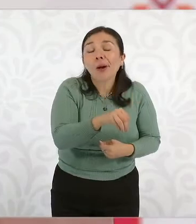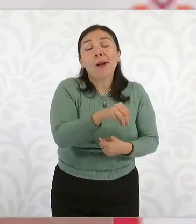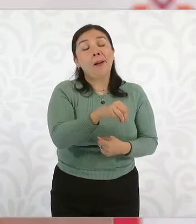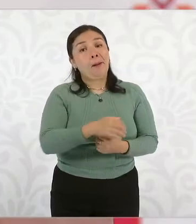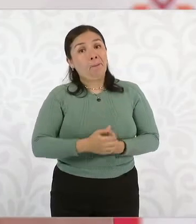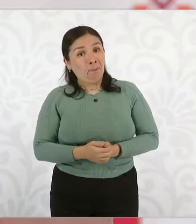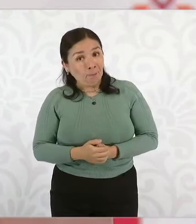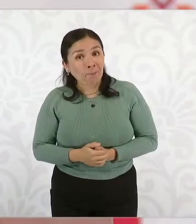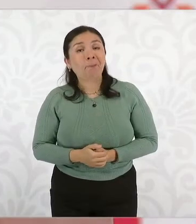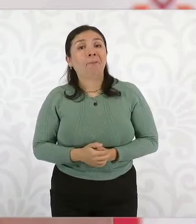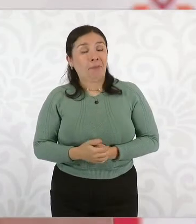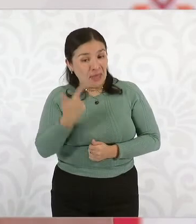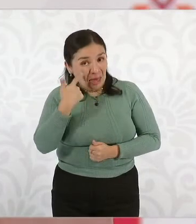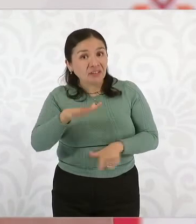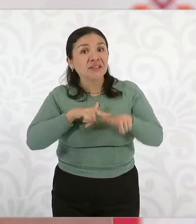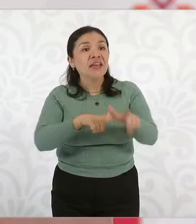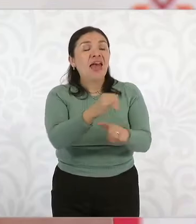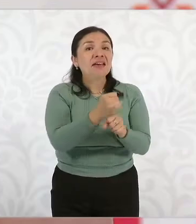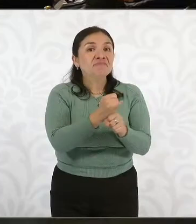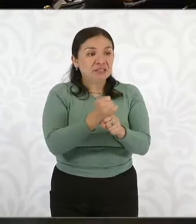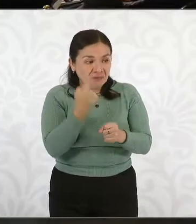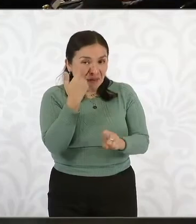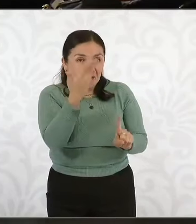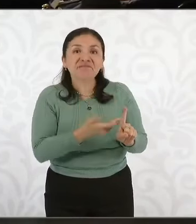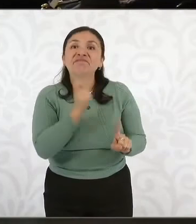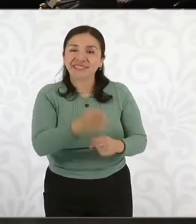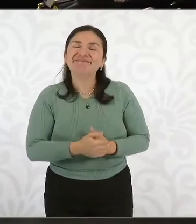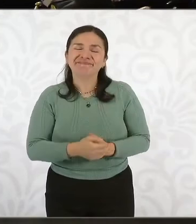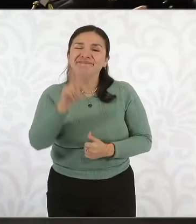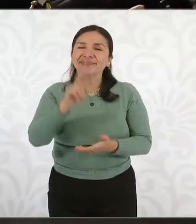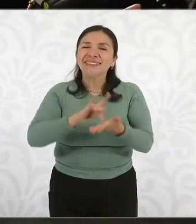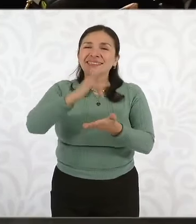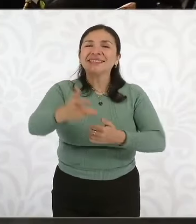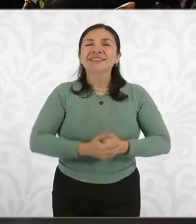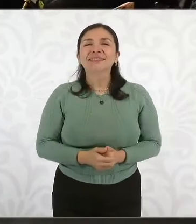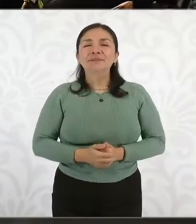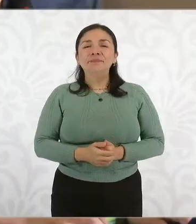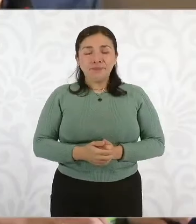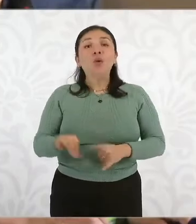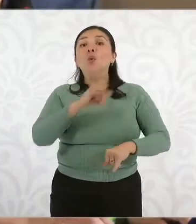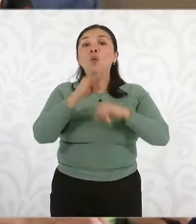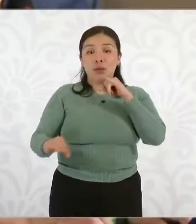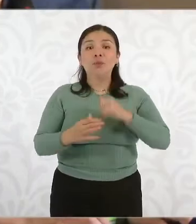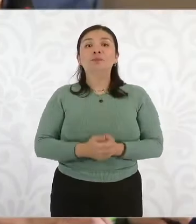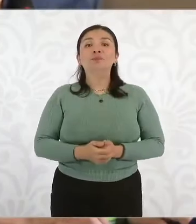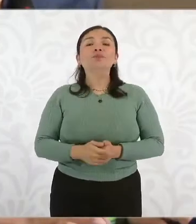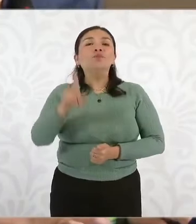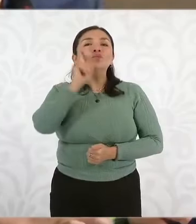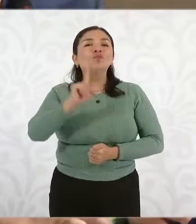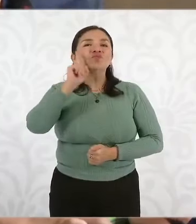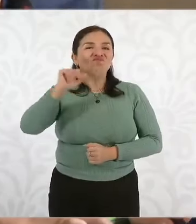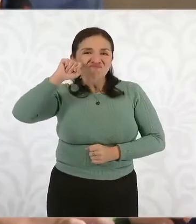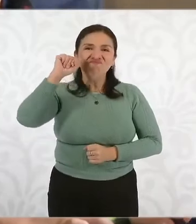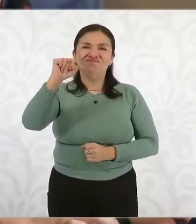pues hay que seguir este caso. Sí, gracias, Presidenta. Por último, la activista